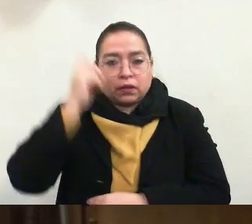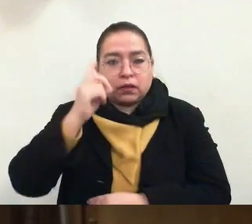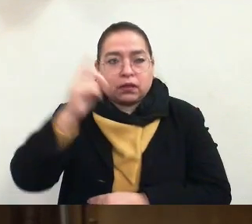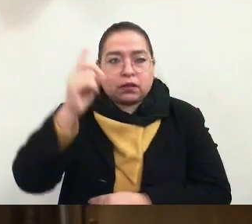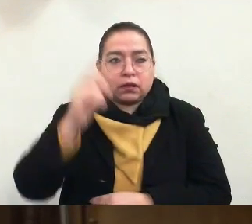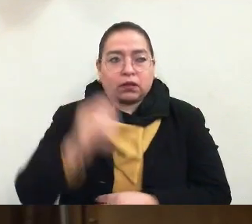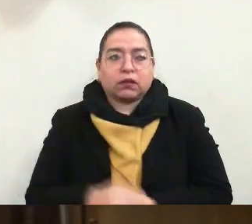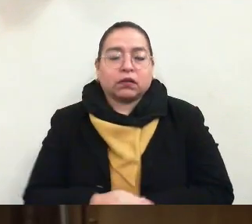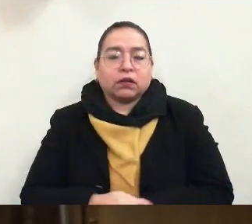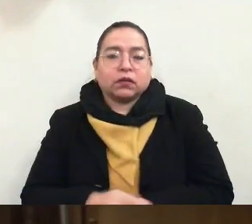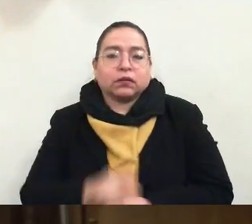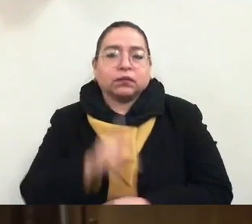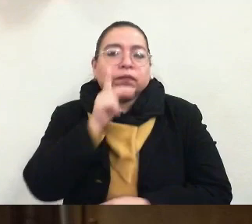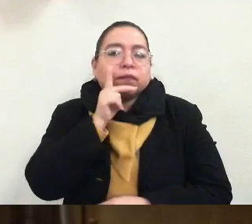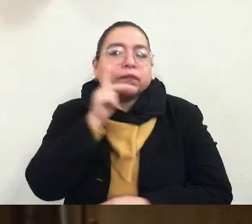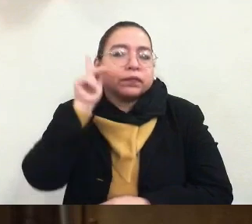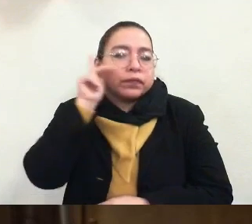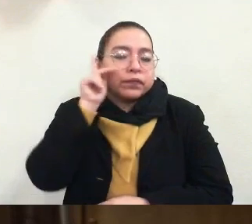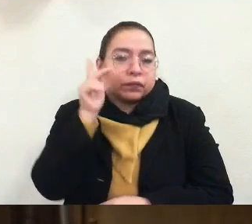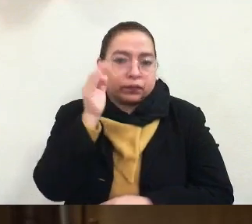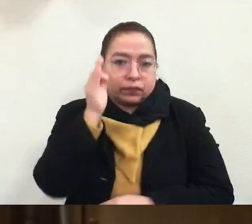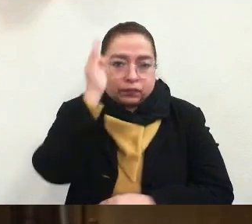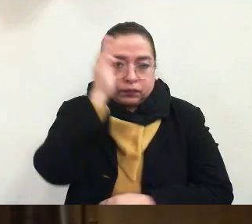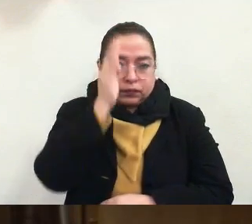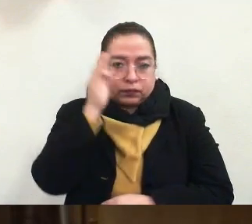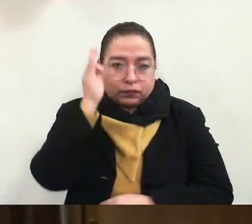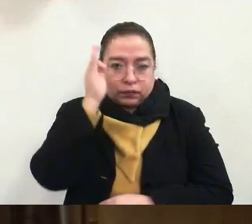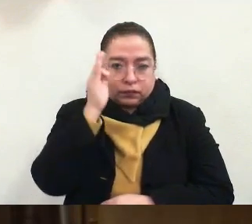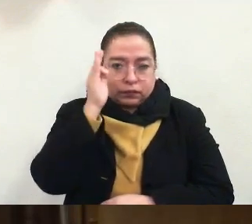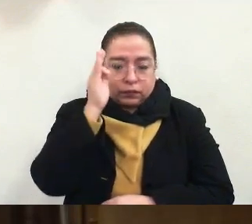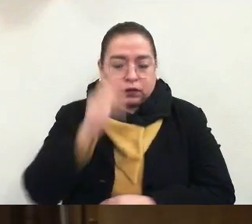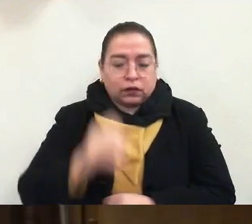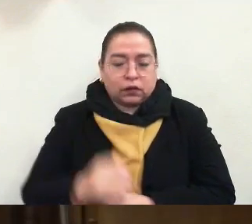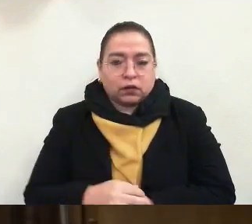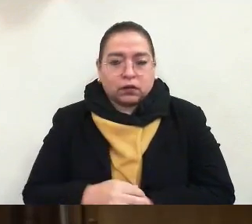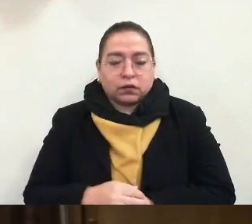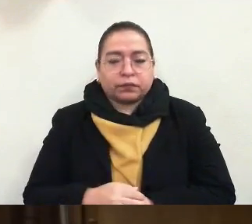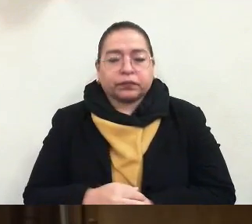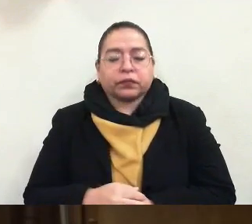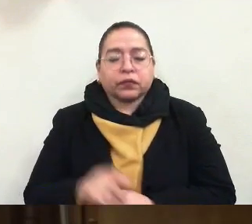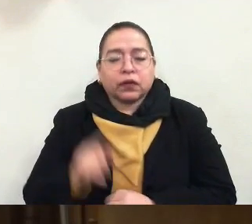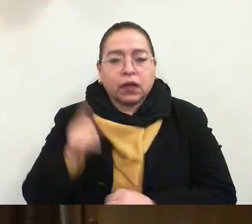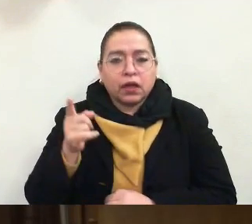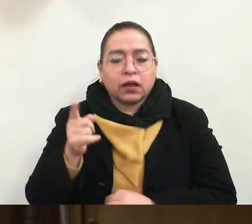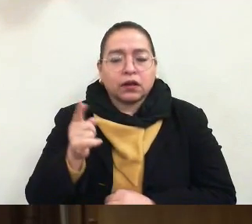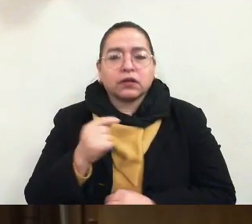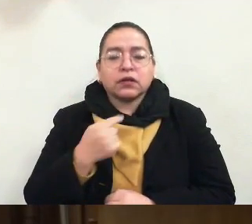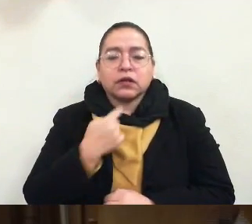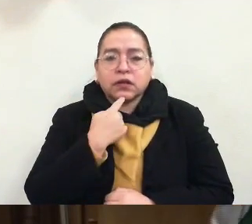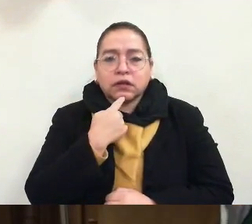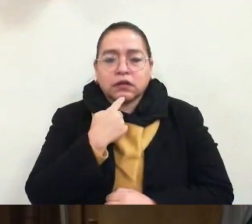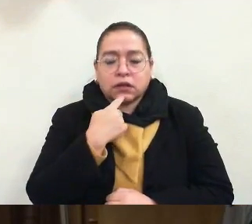el Papa Francisco quiso que el tercer domingo ordinario